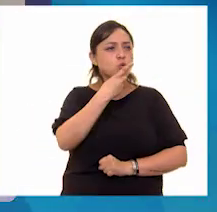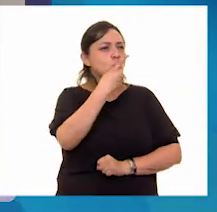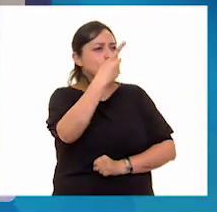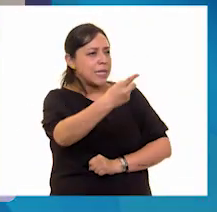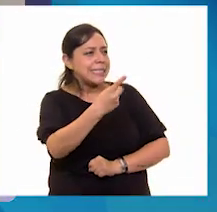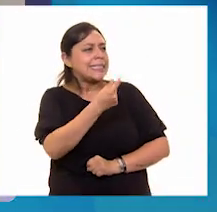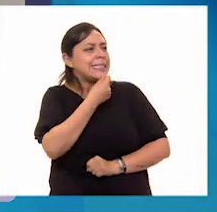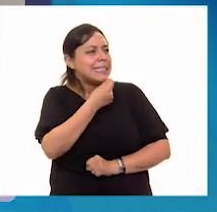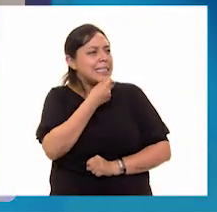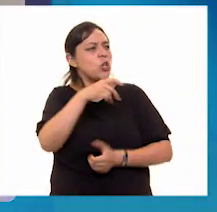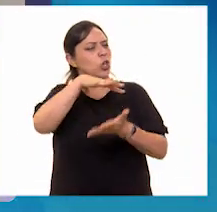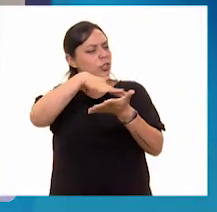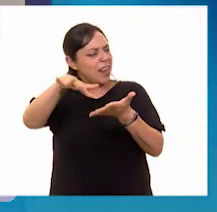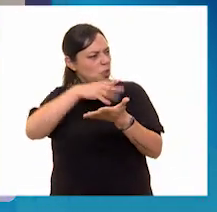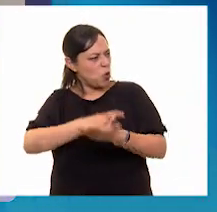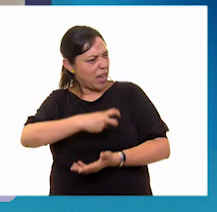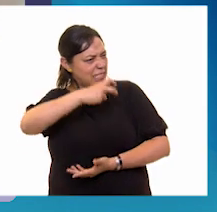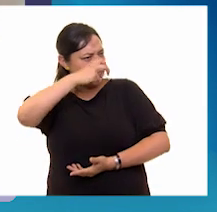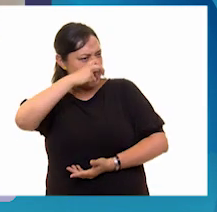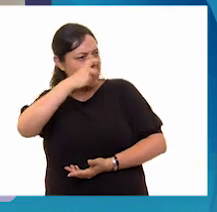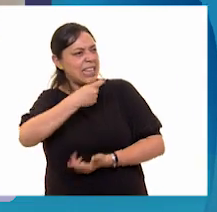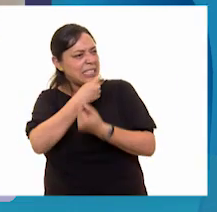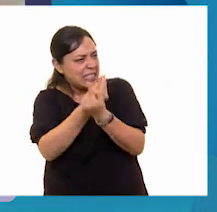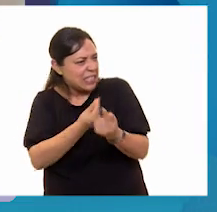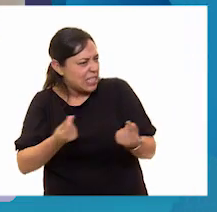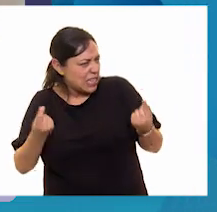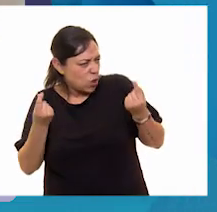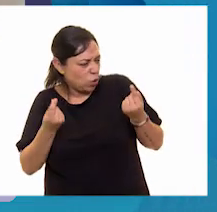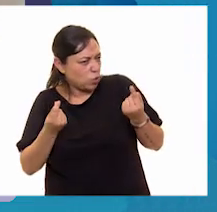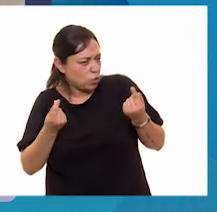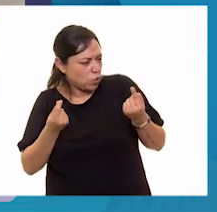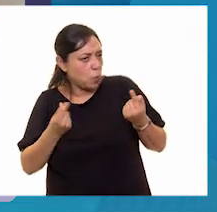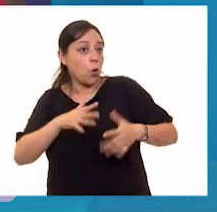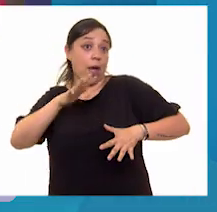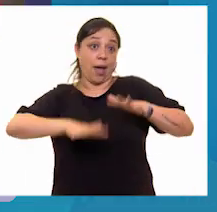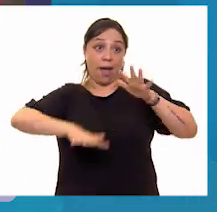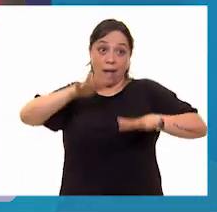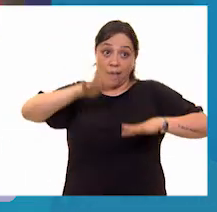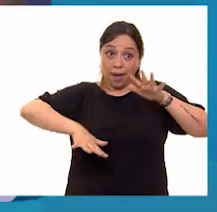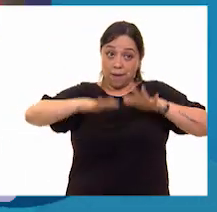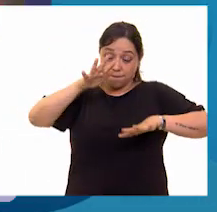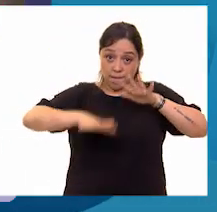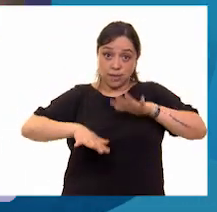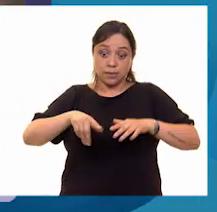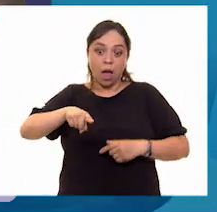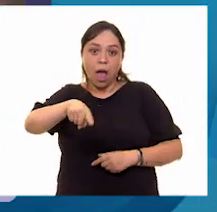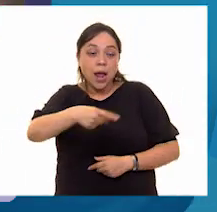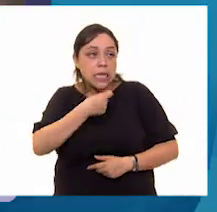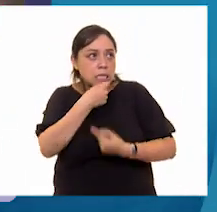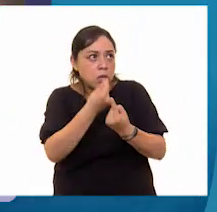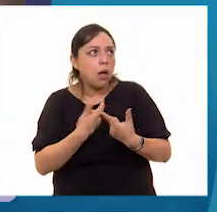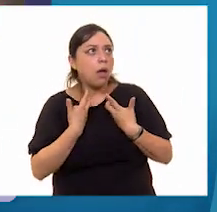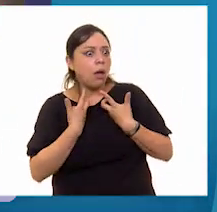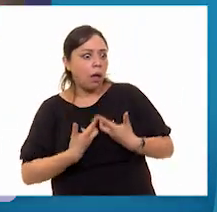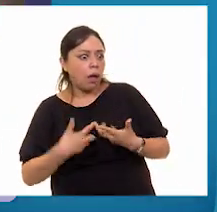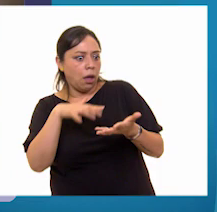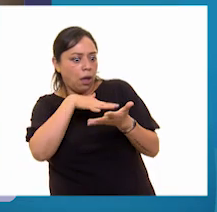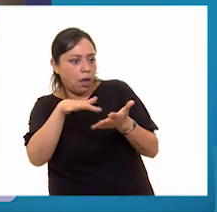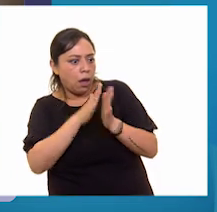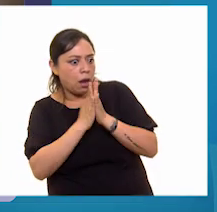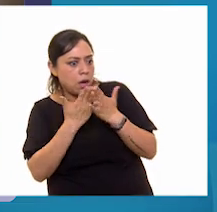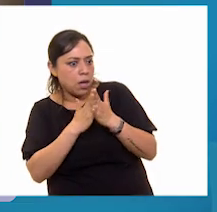son lectores exigentes. O sea, que no hay que tratarlos, porque a veces se han asustado de tus libros en un principio, ¿no? Como